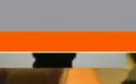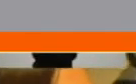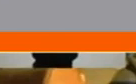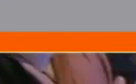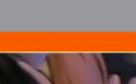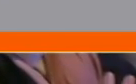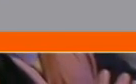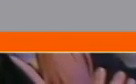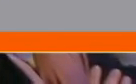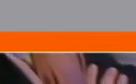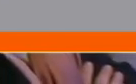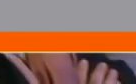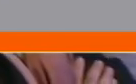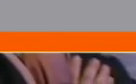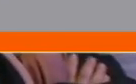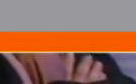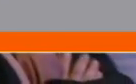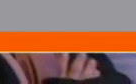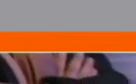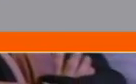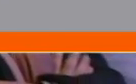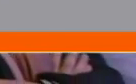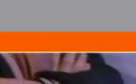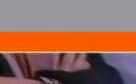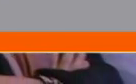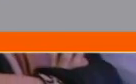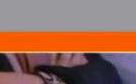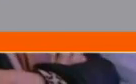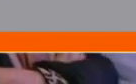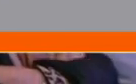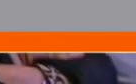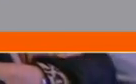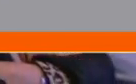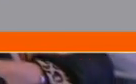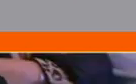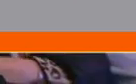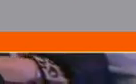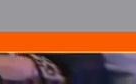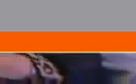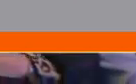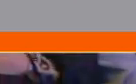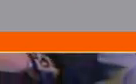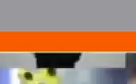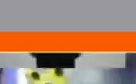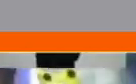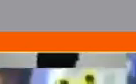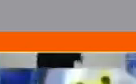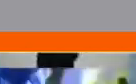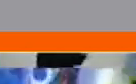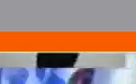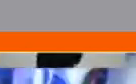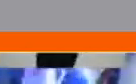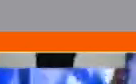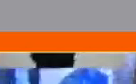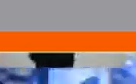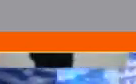noche de murgas, además de la alcaldesa de Recife, Astrid Pérez, y la concejal de festejos en Carnapáez, más una representación importante de concejales del